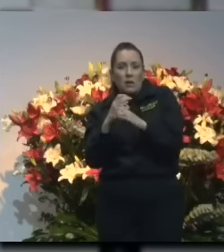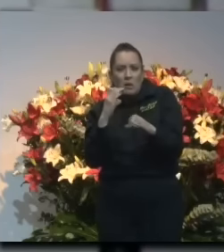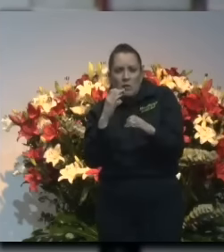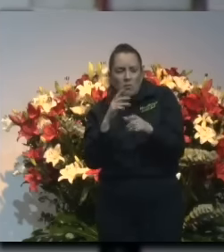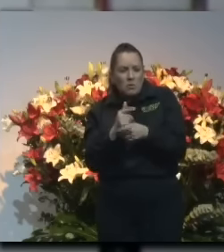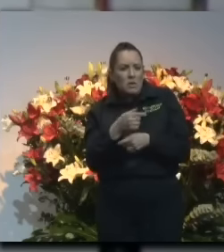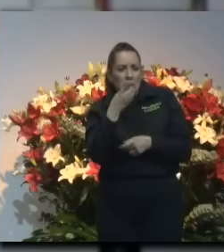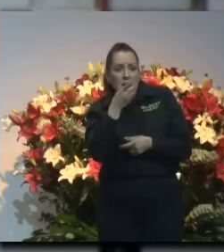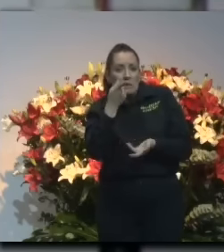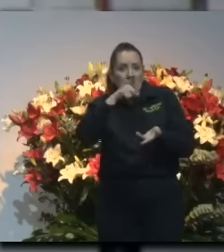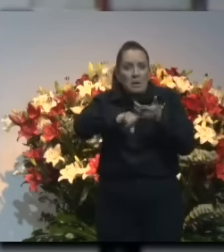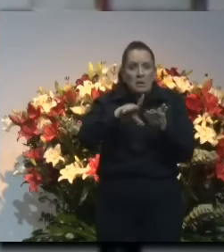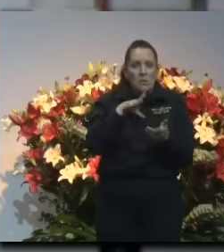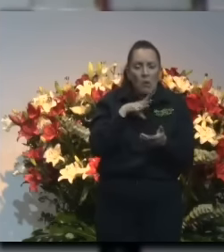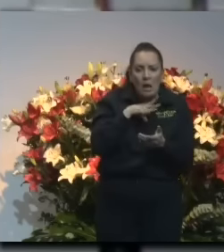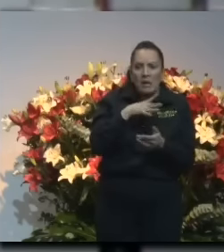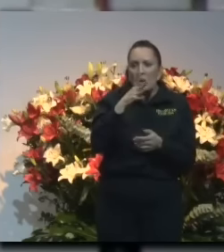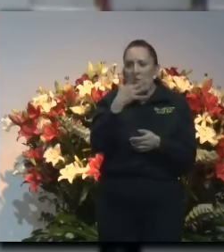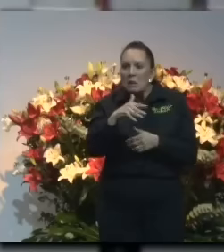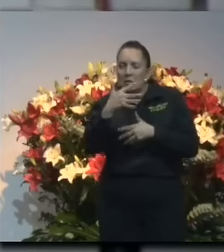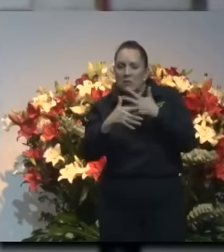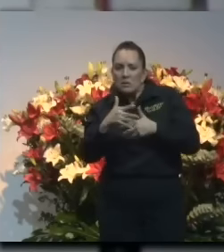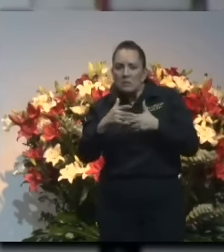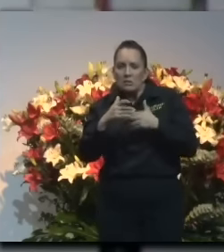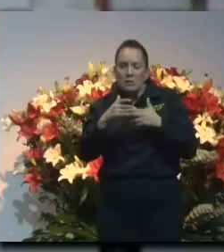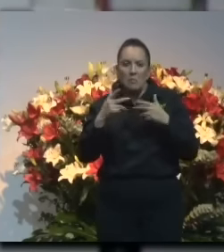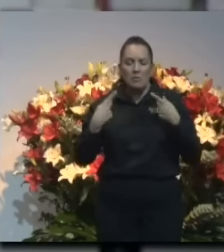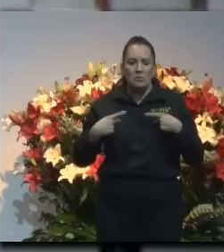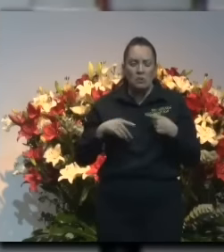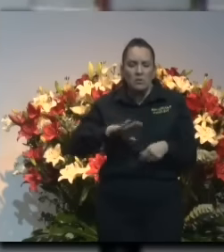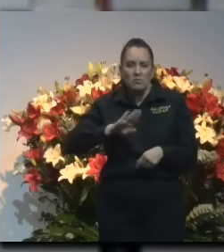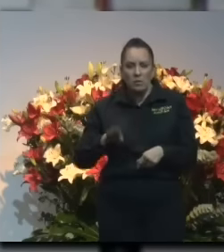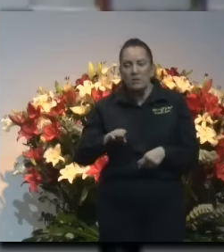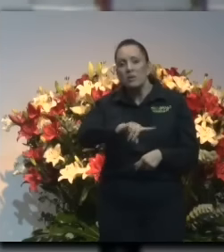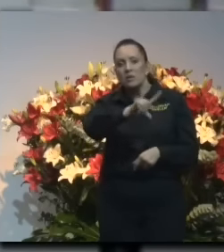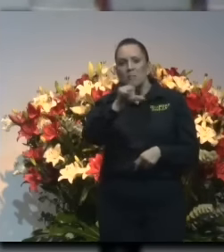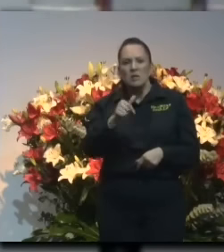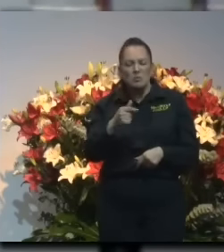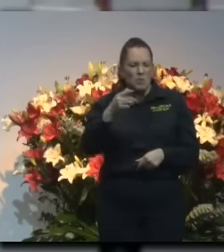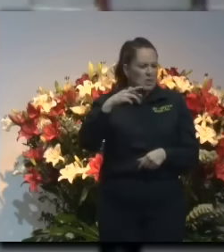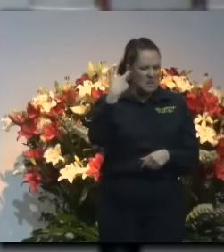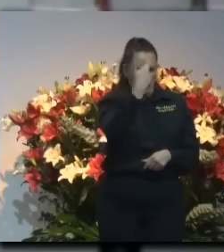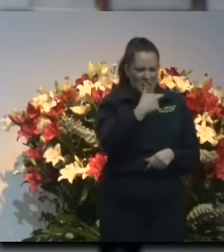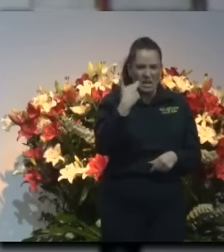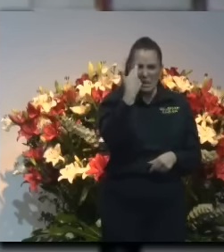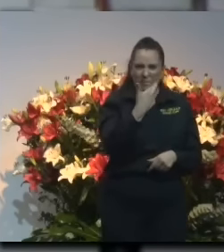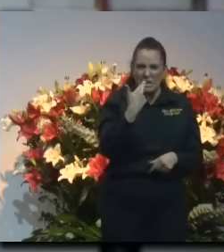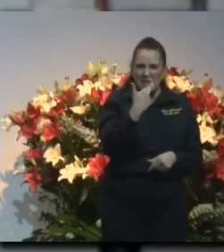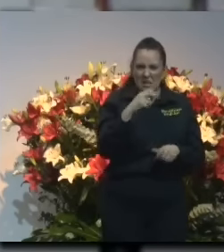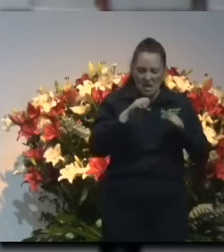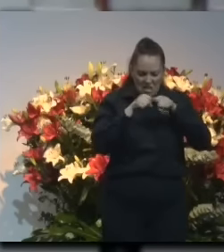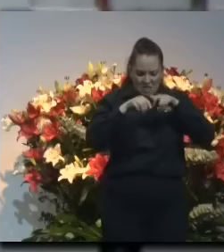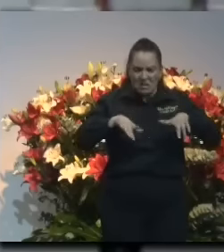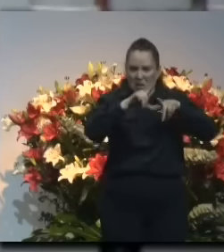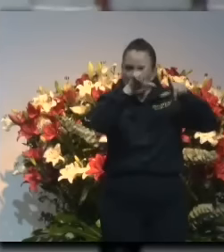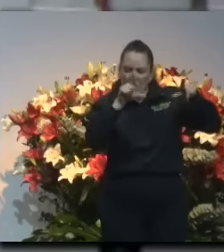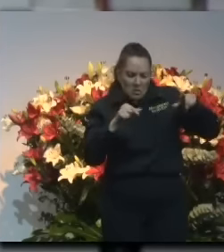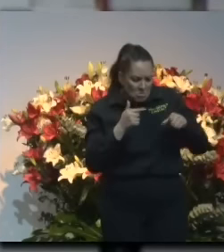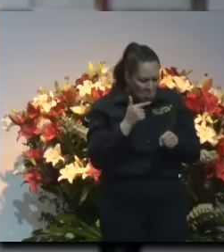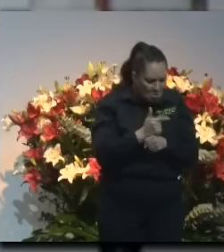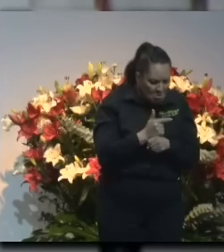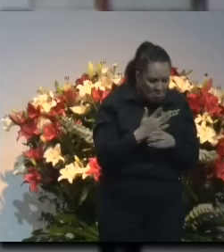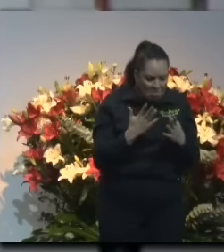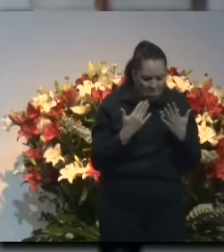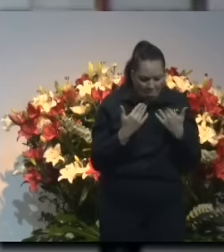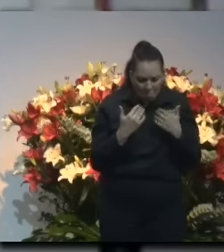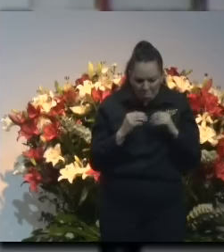supone que había 10, 15 cuerpos, y cuando tú vas a los registros del Sistema Nacional, ni siquiera hay un cuerpo registrado. Entonces creo